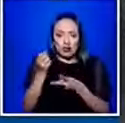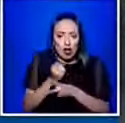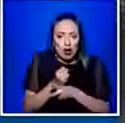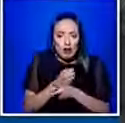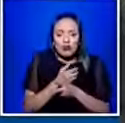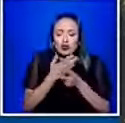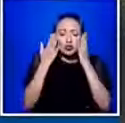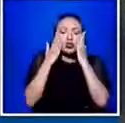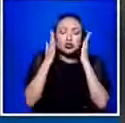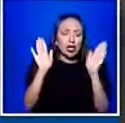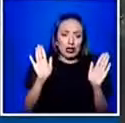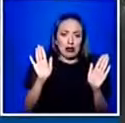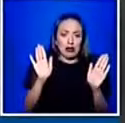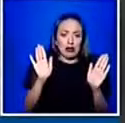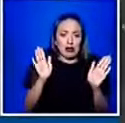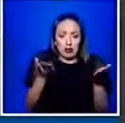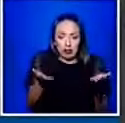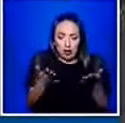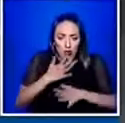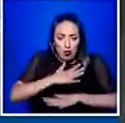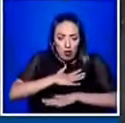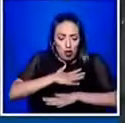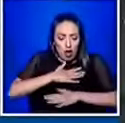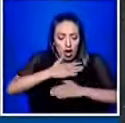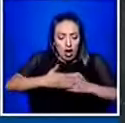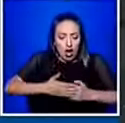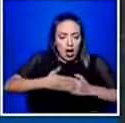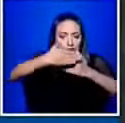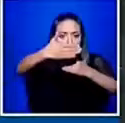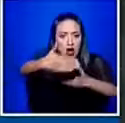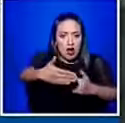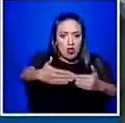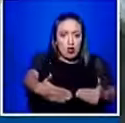Sin embargo, vea, ya todito está húmedo y esta humedad pasa para